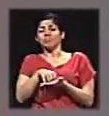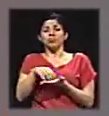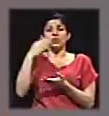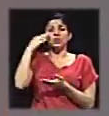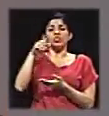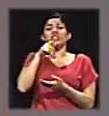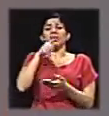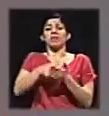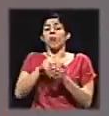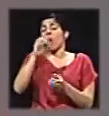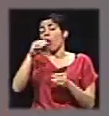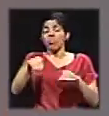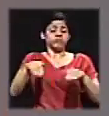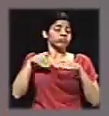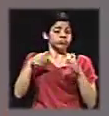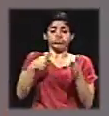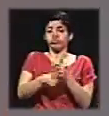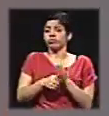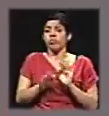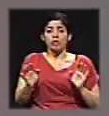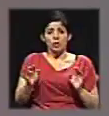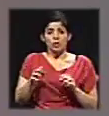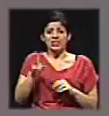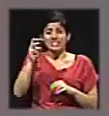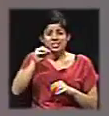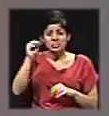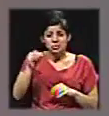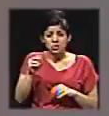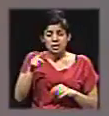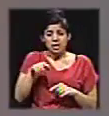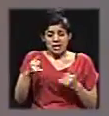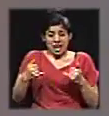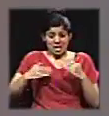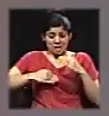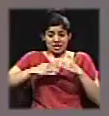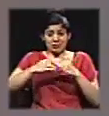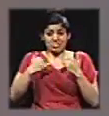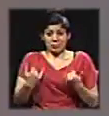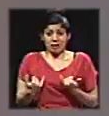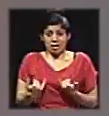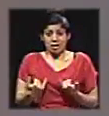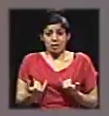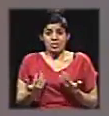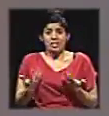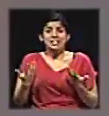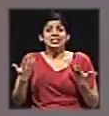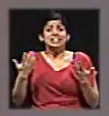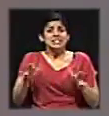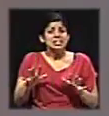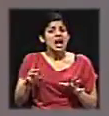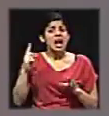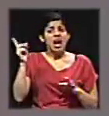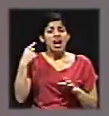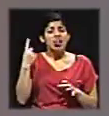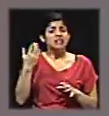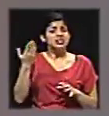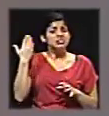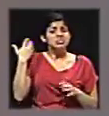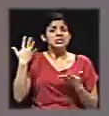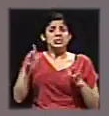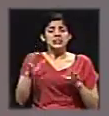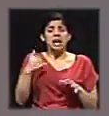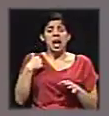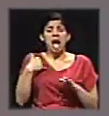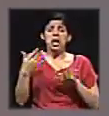o que no va a votar del todo. A estas alturas del partido ya se tenía más o